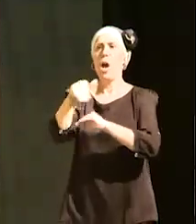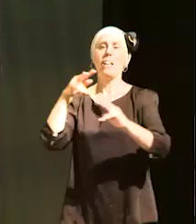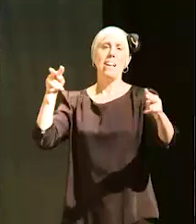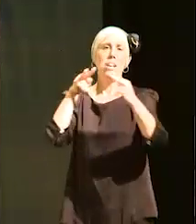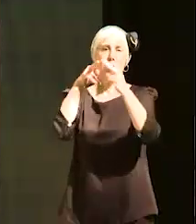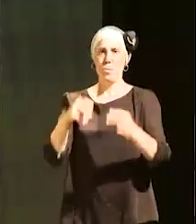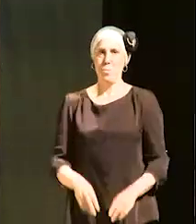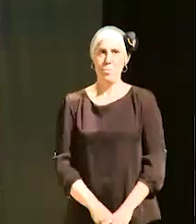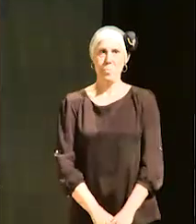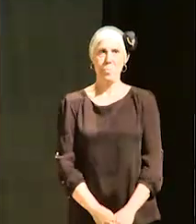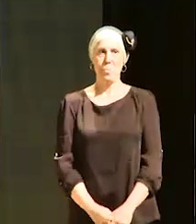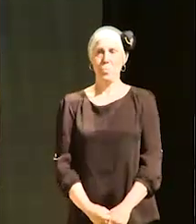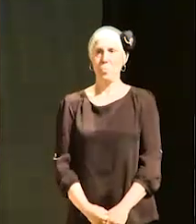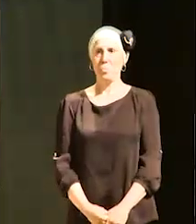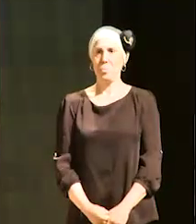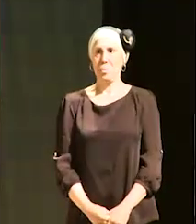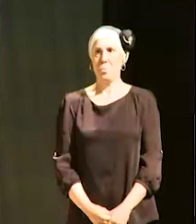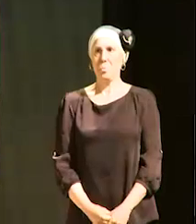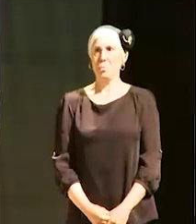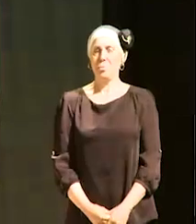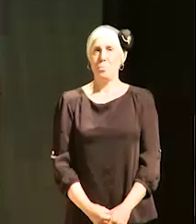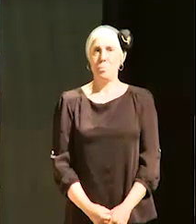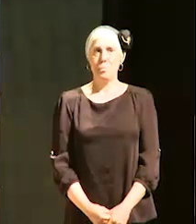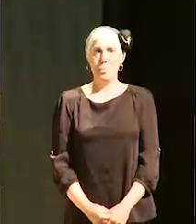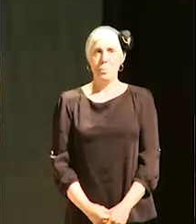gracias y mucho